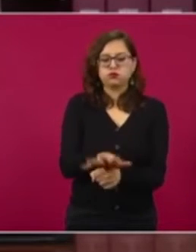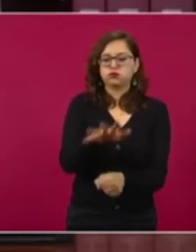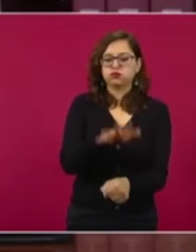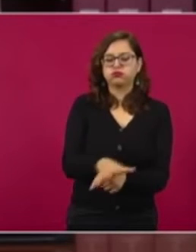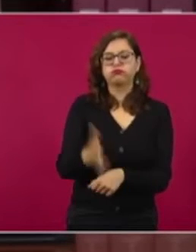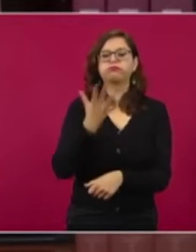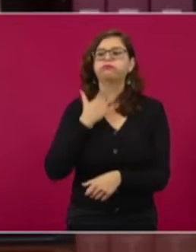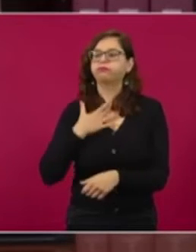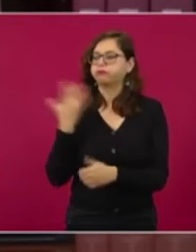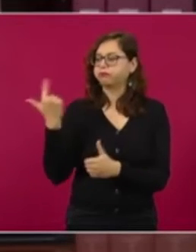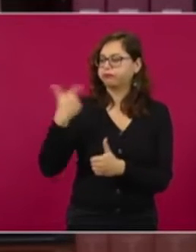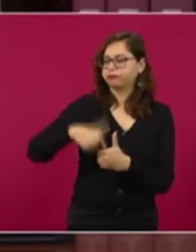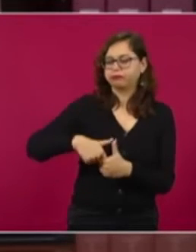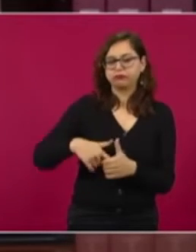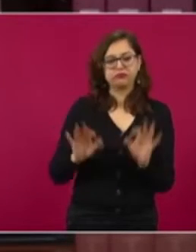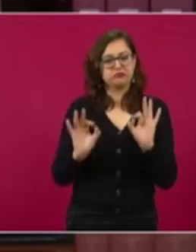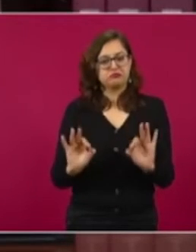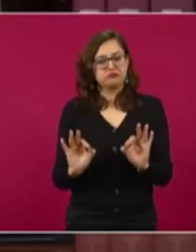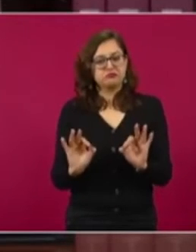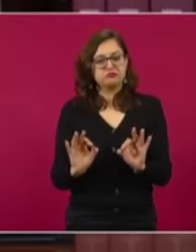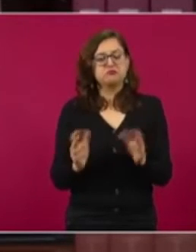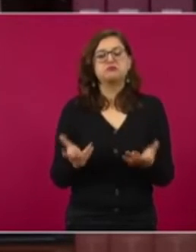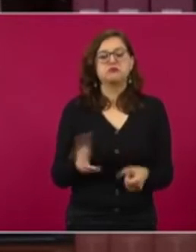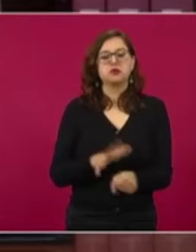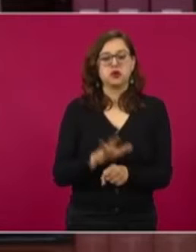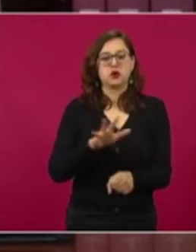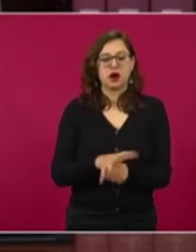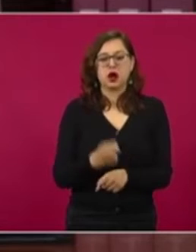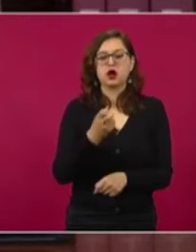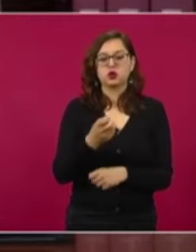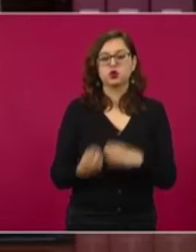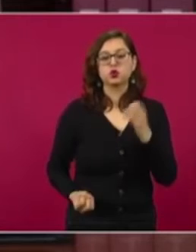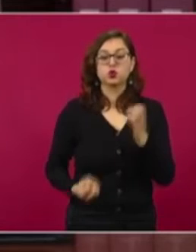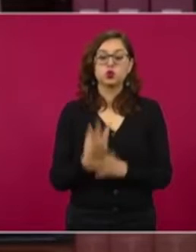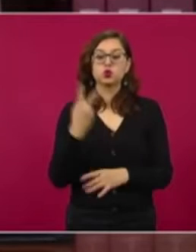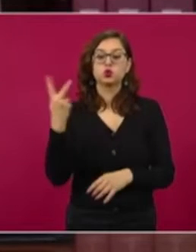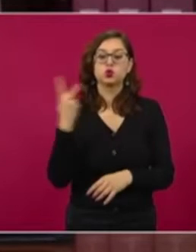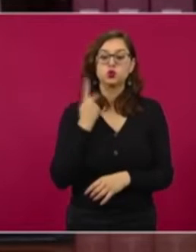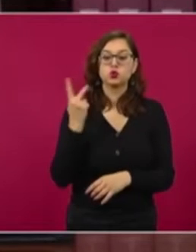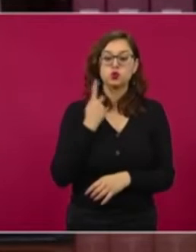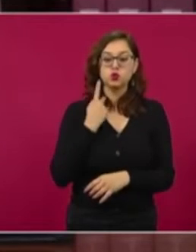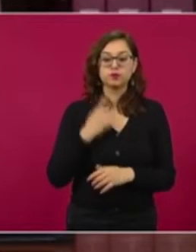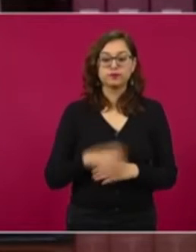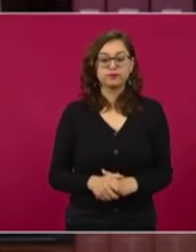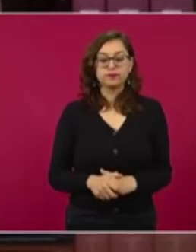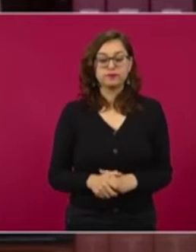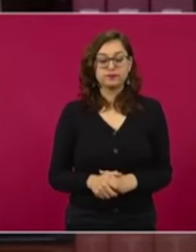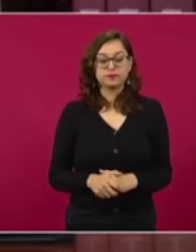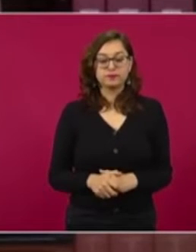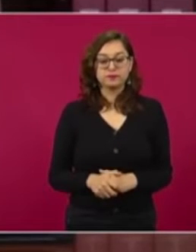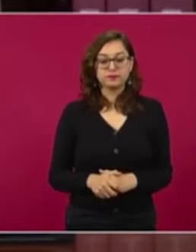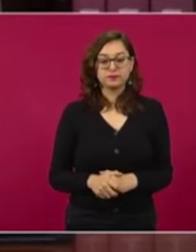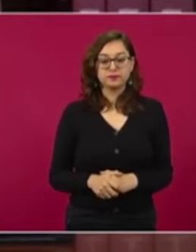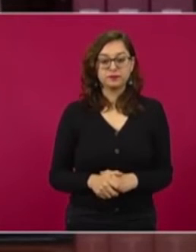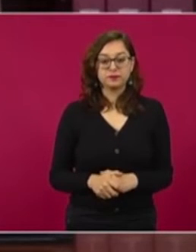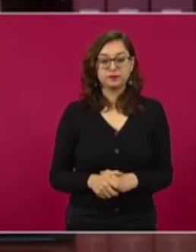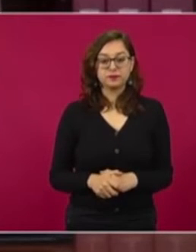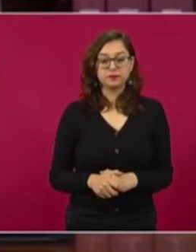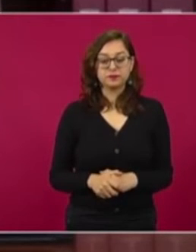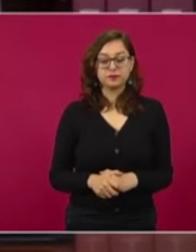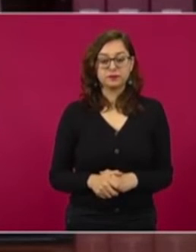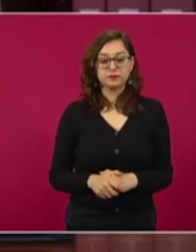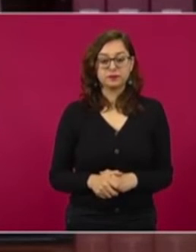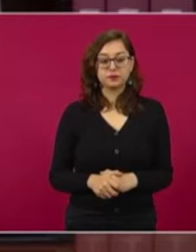nuestro consumo interno. Esa es la nueva política. Yo celebro que ustedes estén